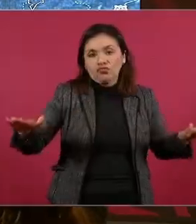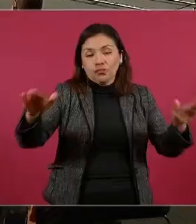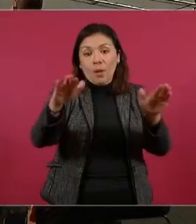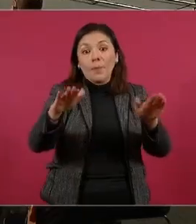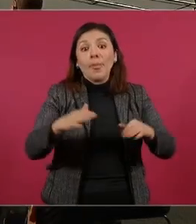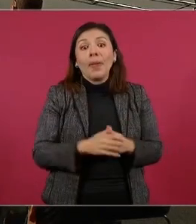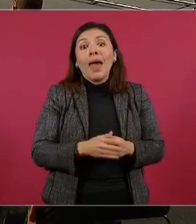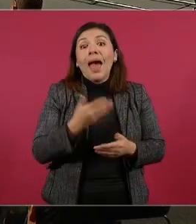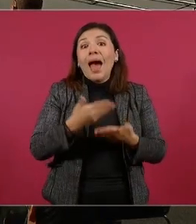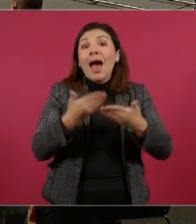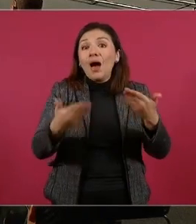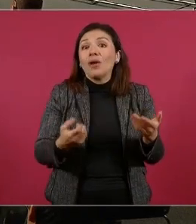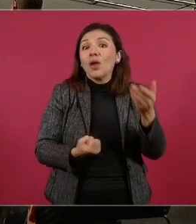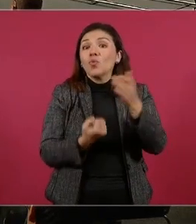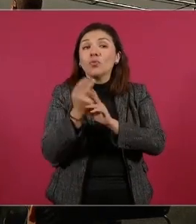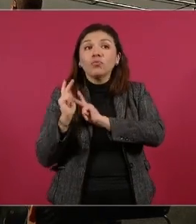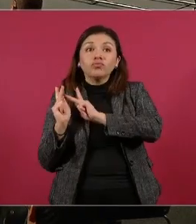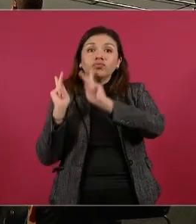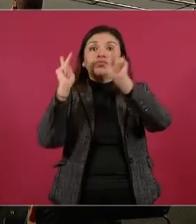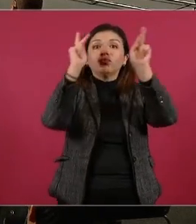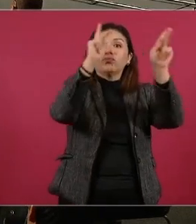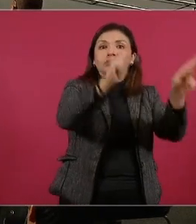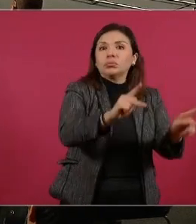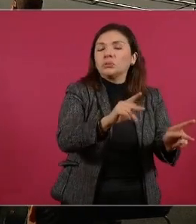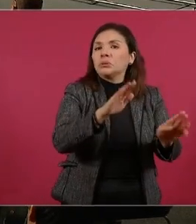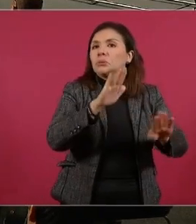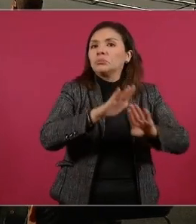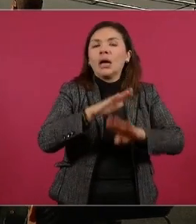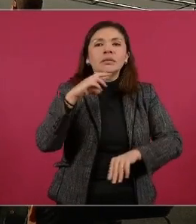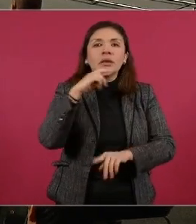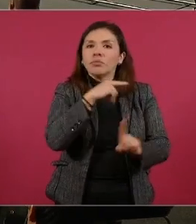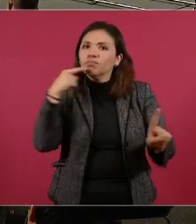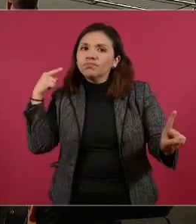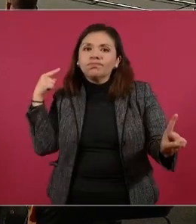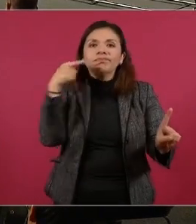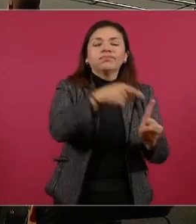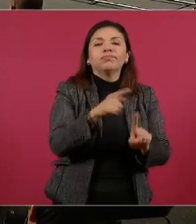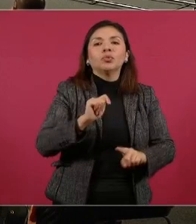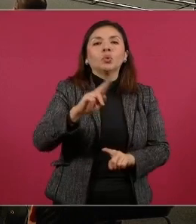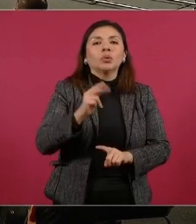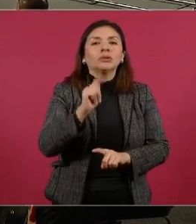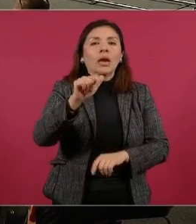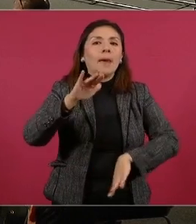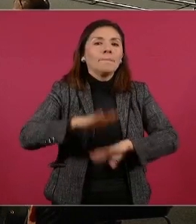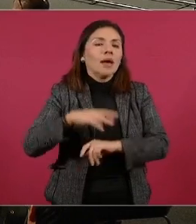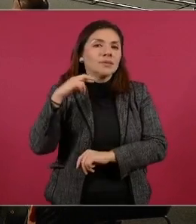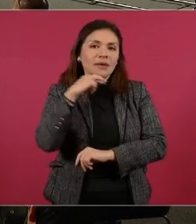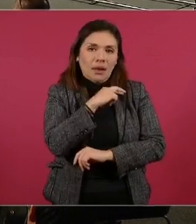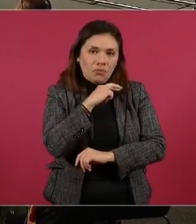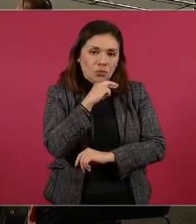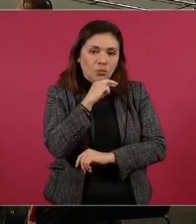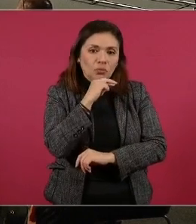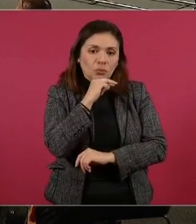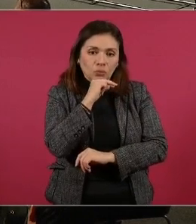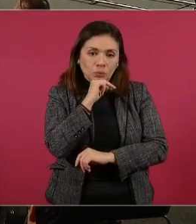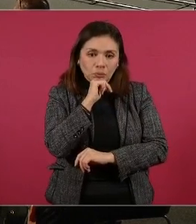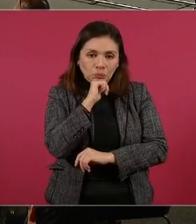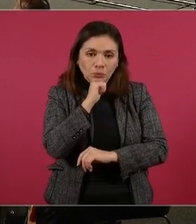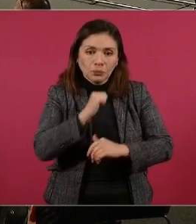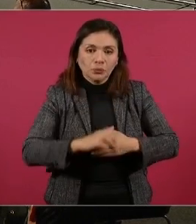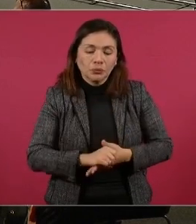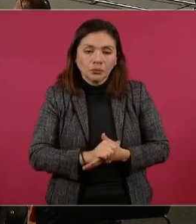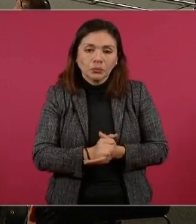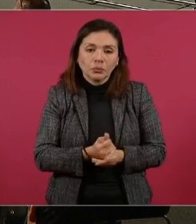es directo a tuxla les va a ahorrar bastante tiempo qué